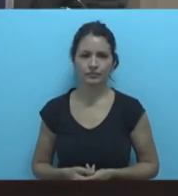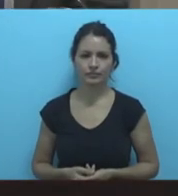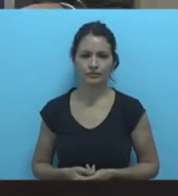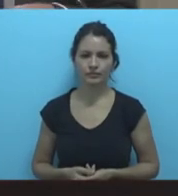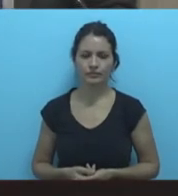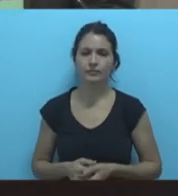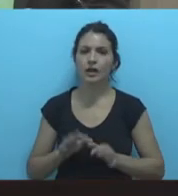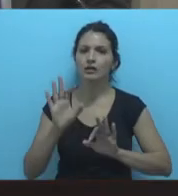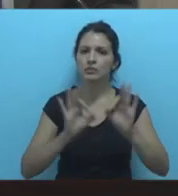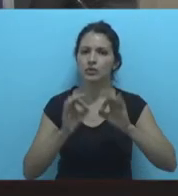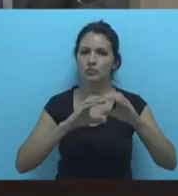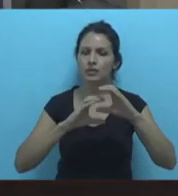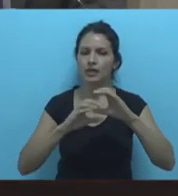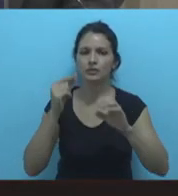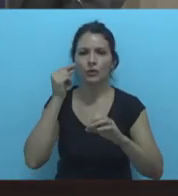Proyecto de comunicación